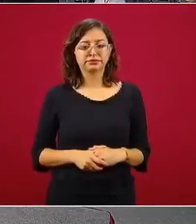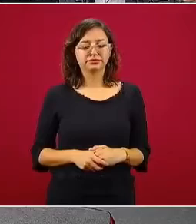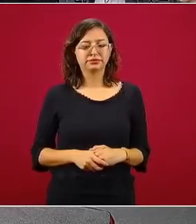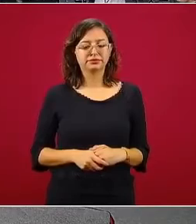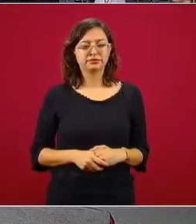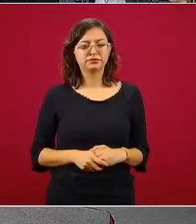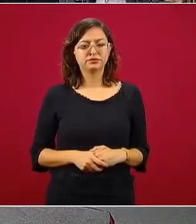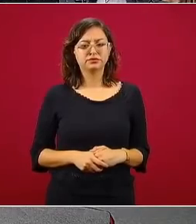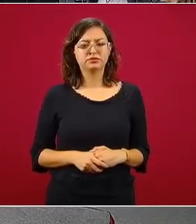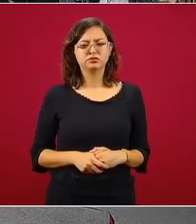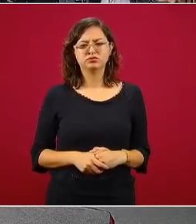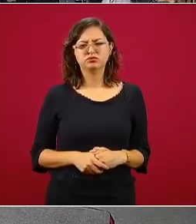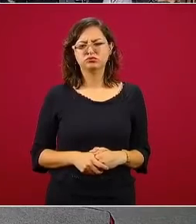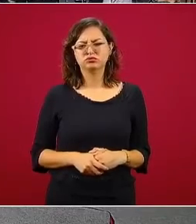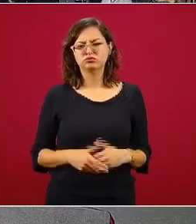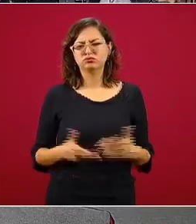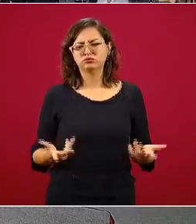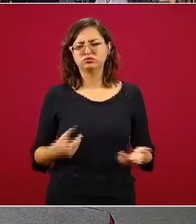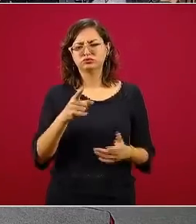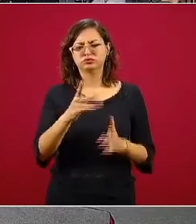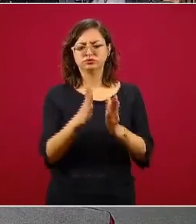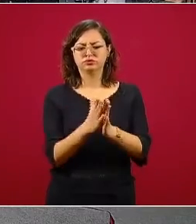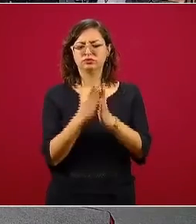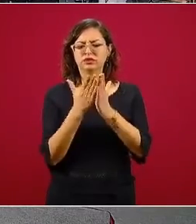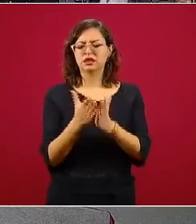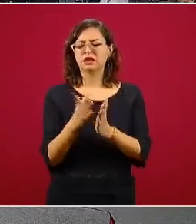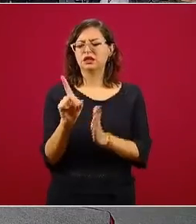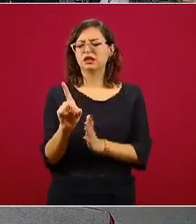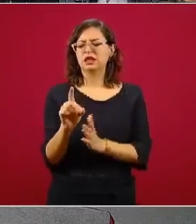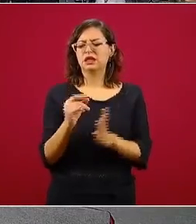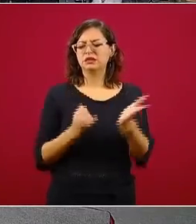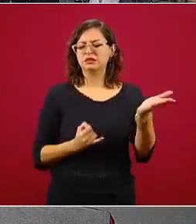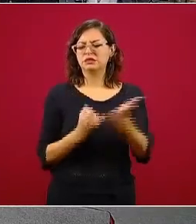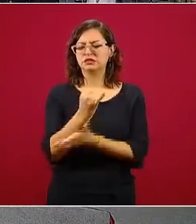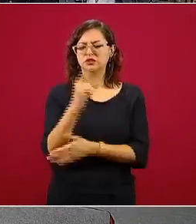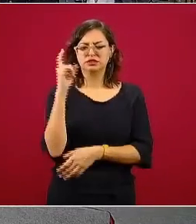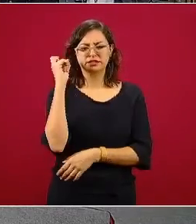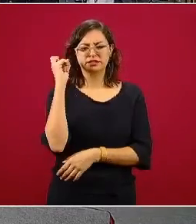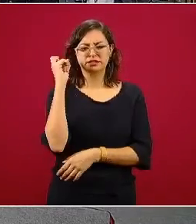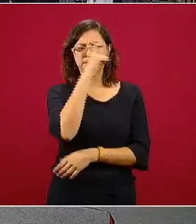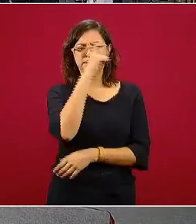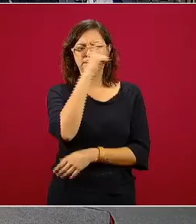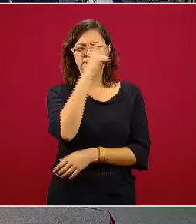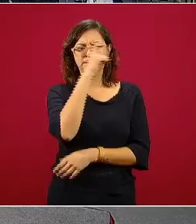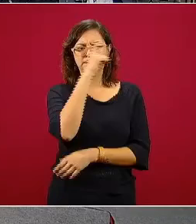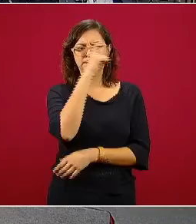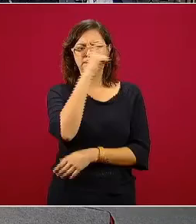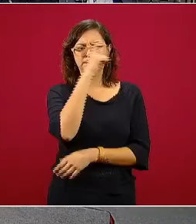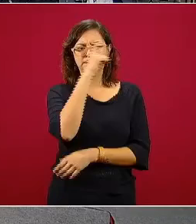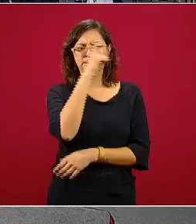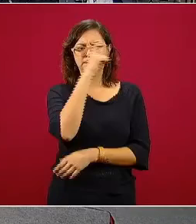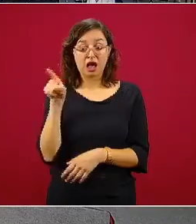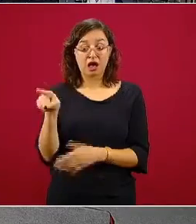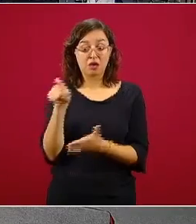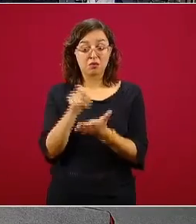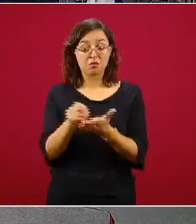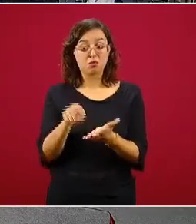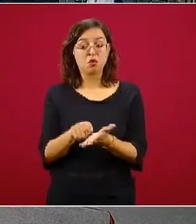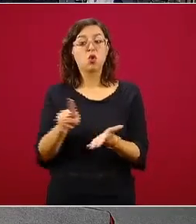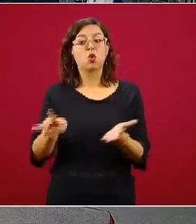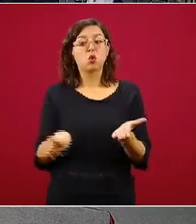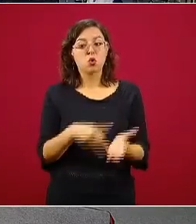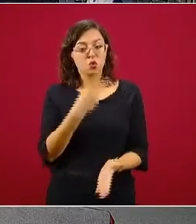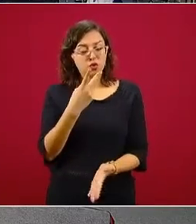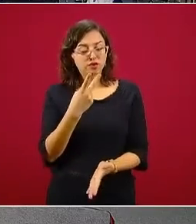Quisiera saber si usted se atrevería a leer el libro de Decisiones Difíciles, toda vez que el autor vuelve a insistir en